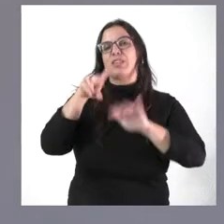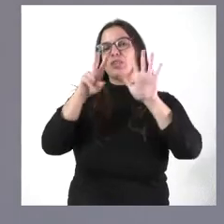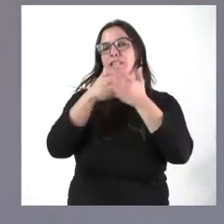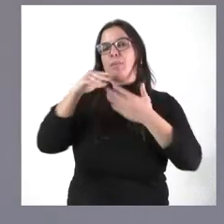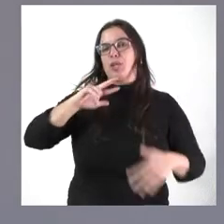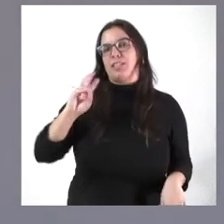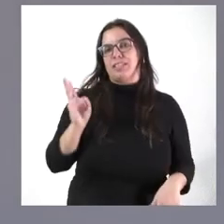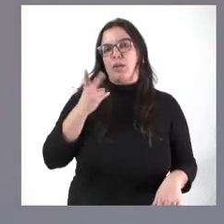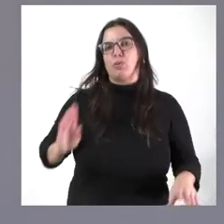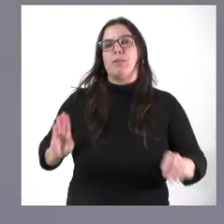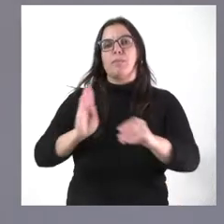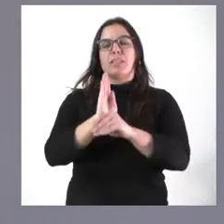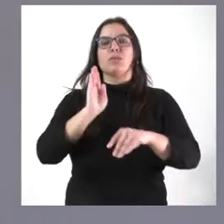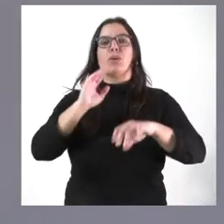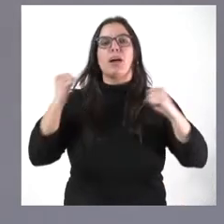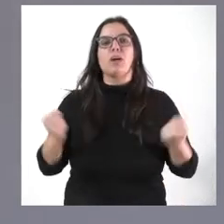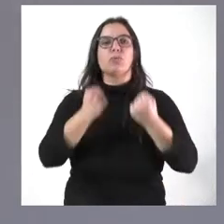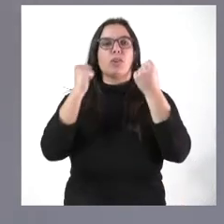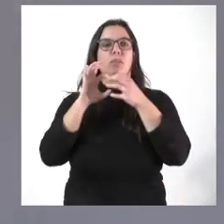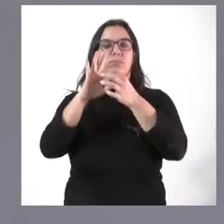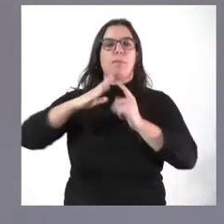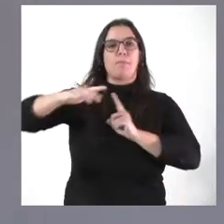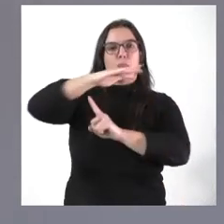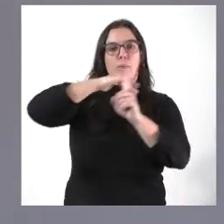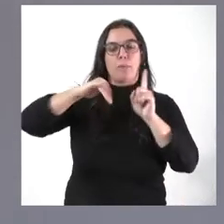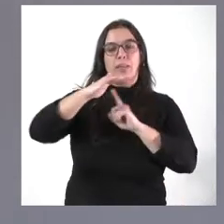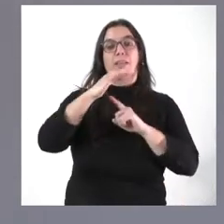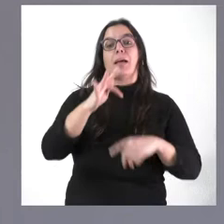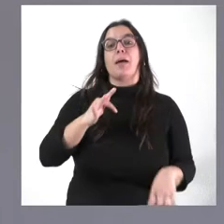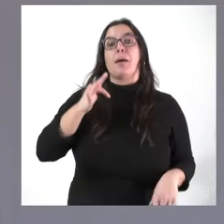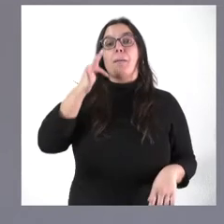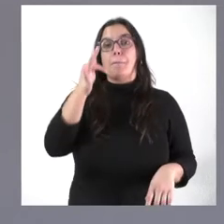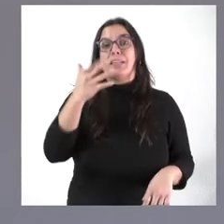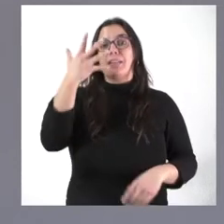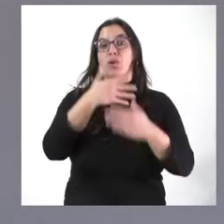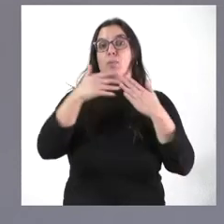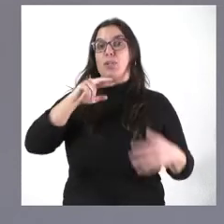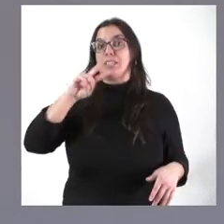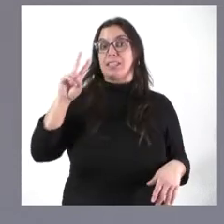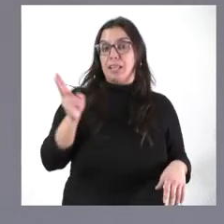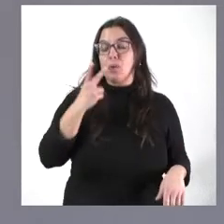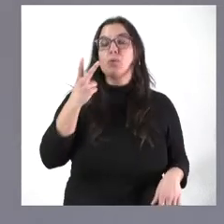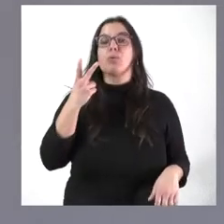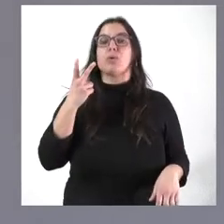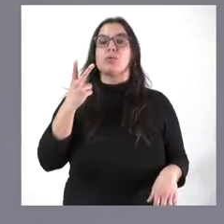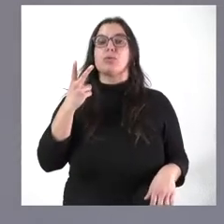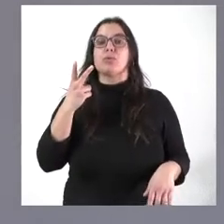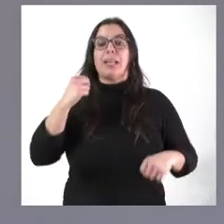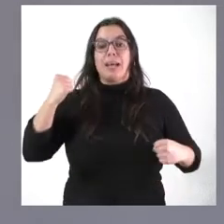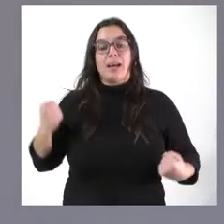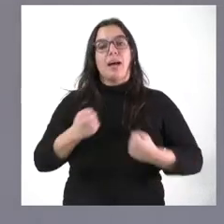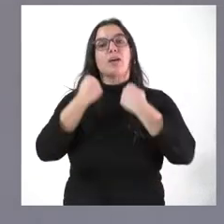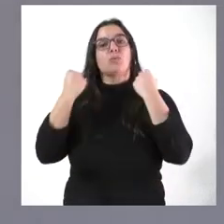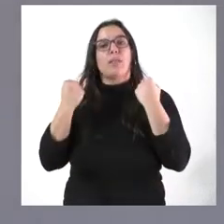de inversión en actuaciones de carácter medioambiental a lo cual hay que sumar algo más de 5 millones de euros en las actuaciones